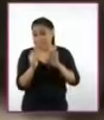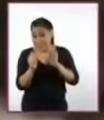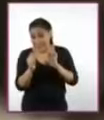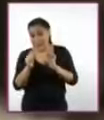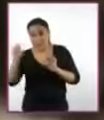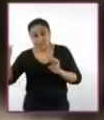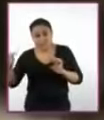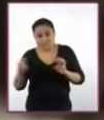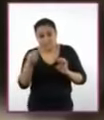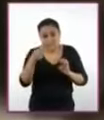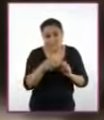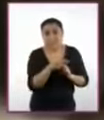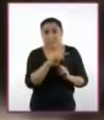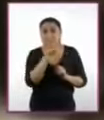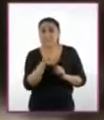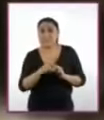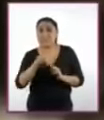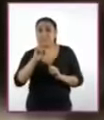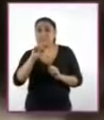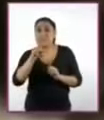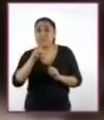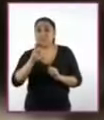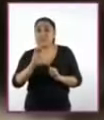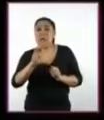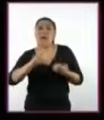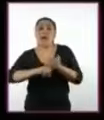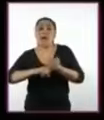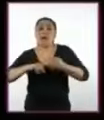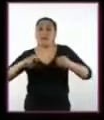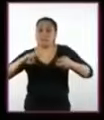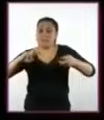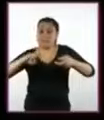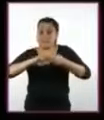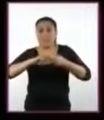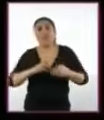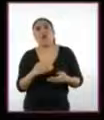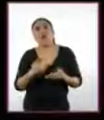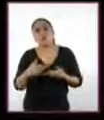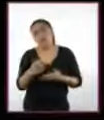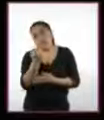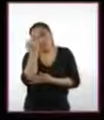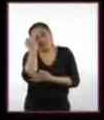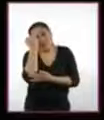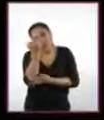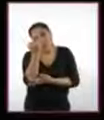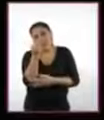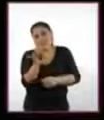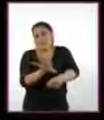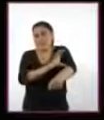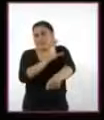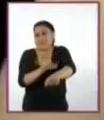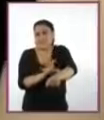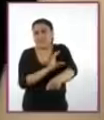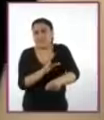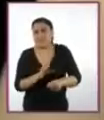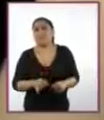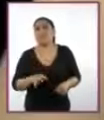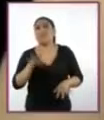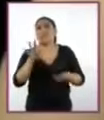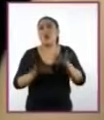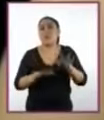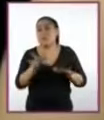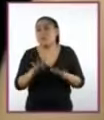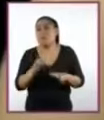hacia el cobre, a través de la ruta conductora de los cables. Imaginen este flujo como resultado de un desequilibrio